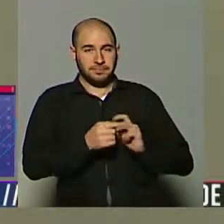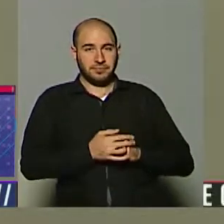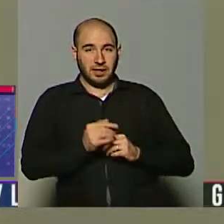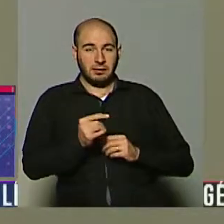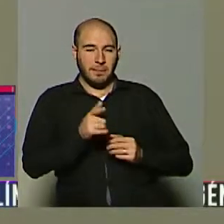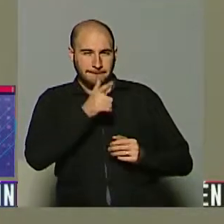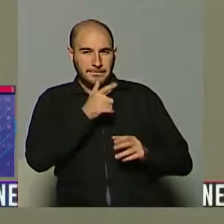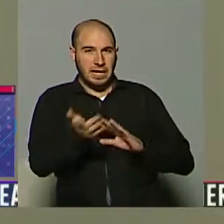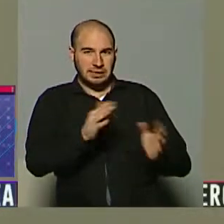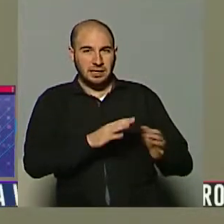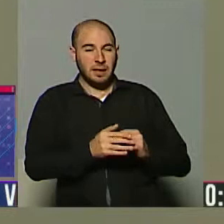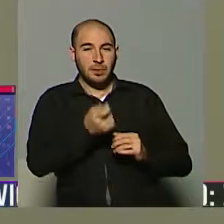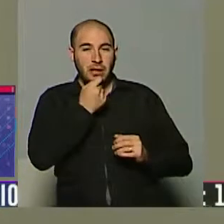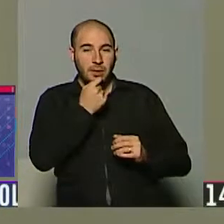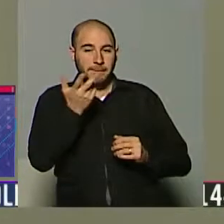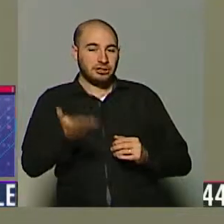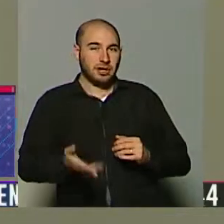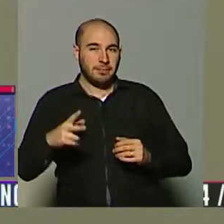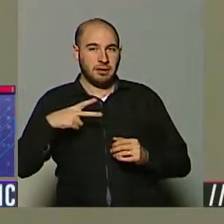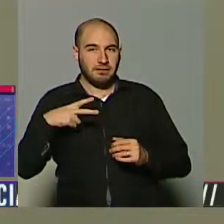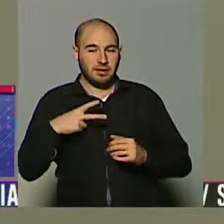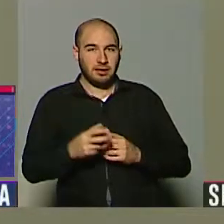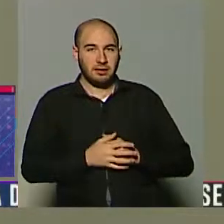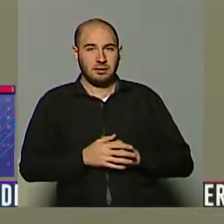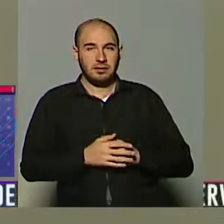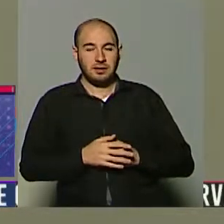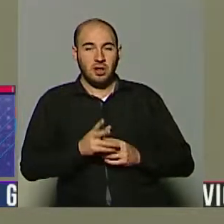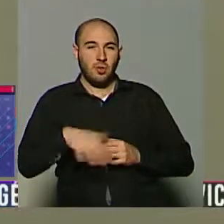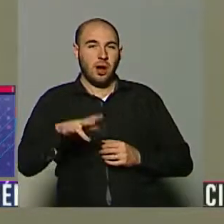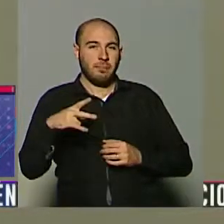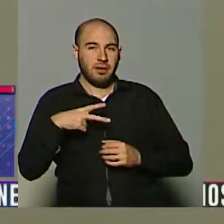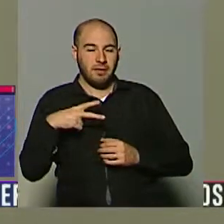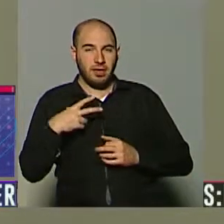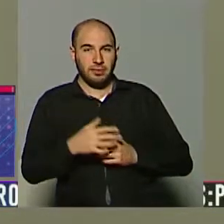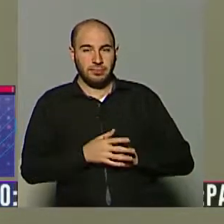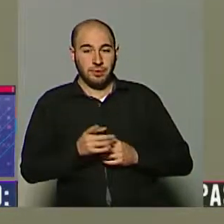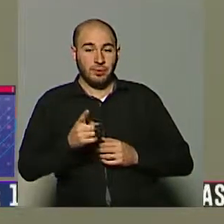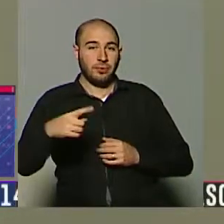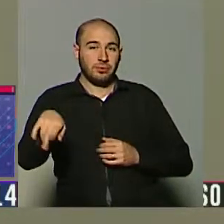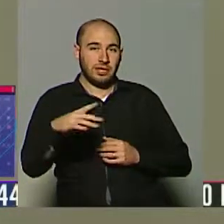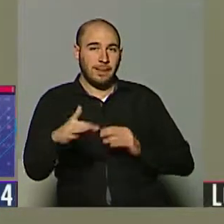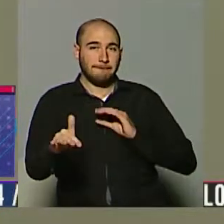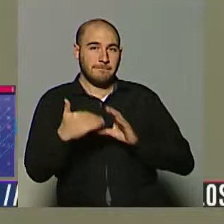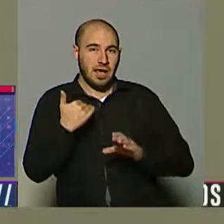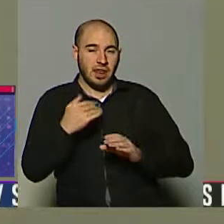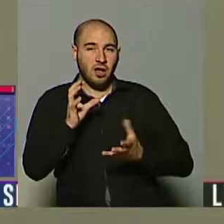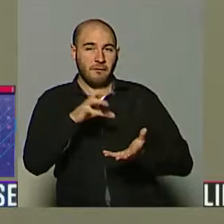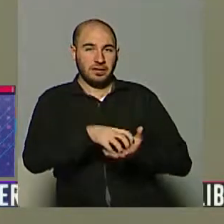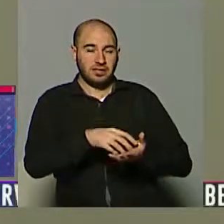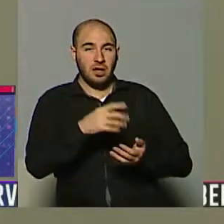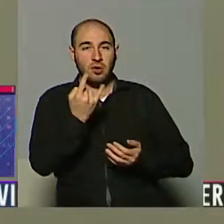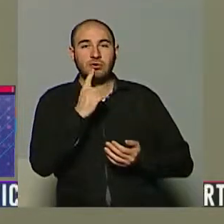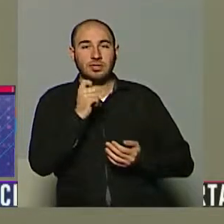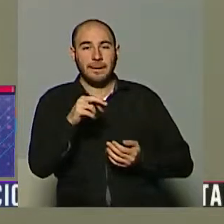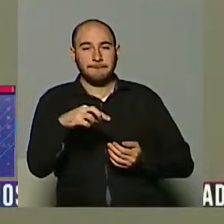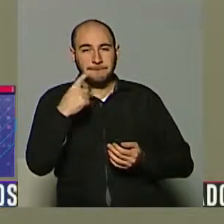muy similar a lo que harían con un particular, con un ámbito privado. Ustedes tienen el mail de la oficina, que es